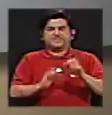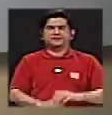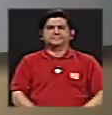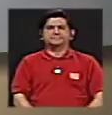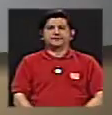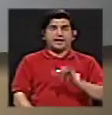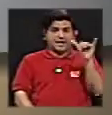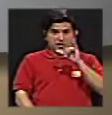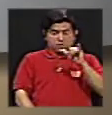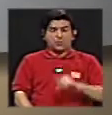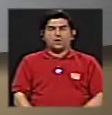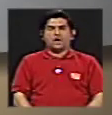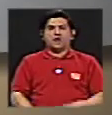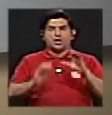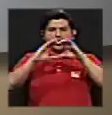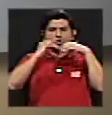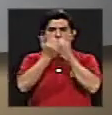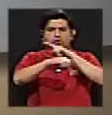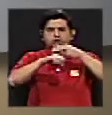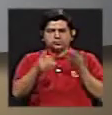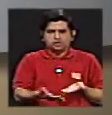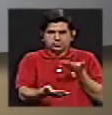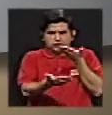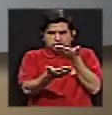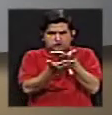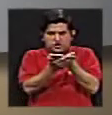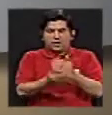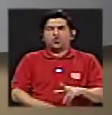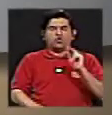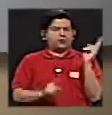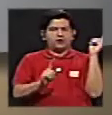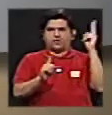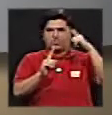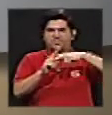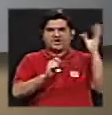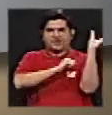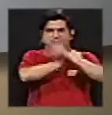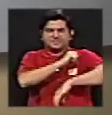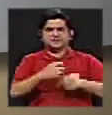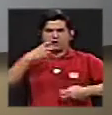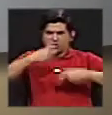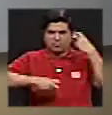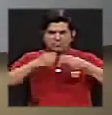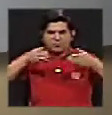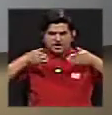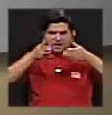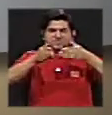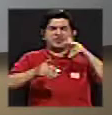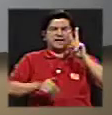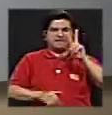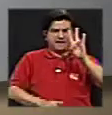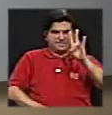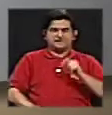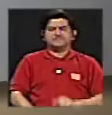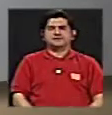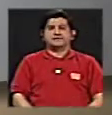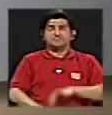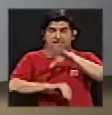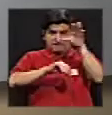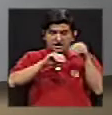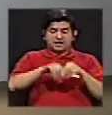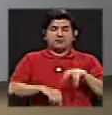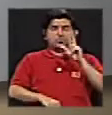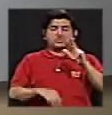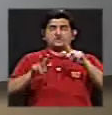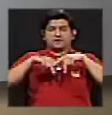También, el Consejo Nacional de Concesiones no aplicará sanciones por deficiencias en la Ruta 27. Además,